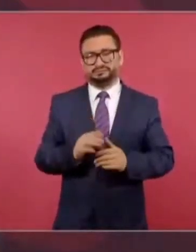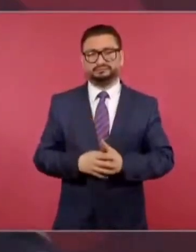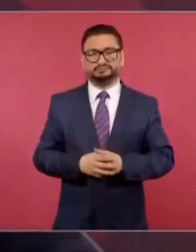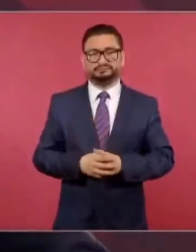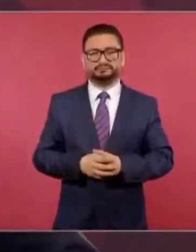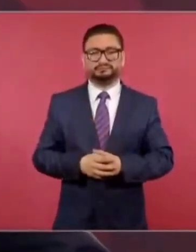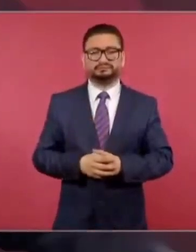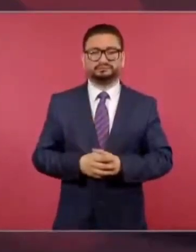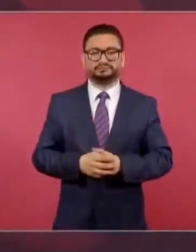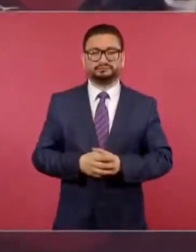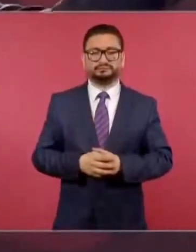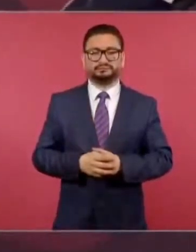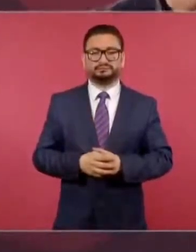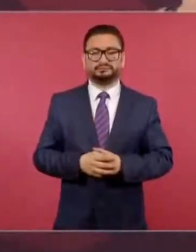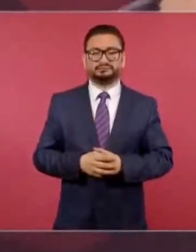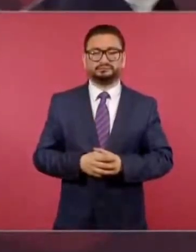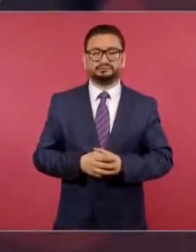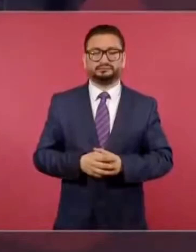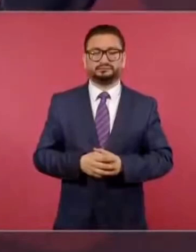Pero